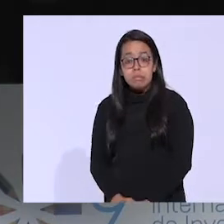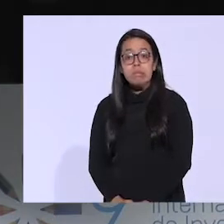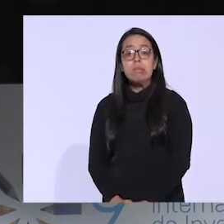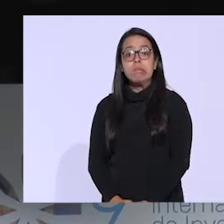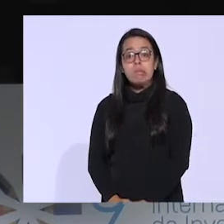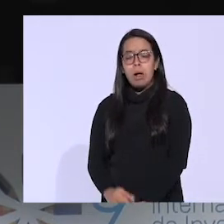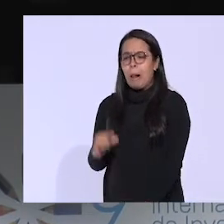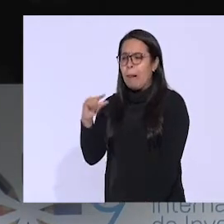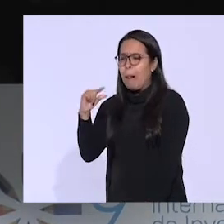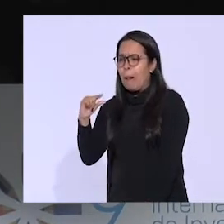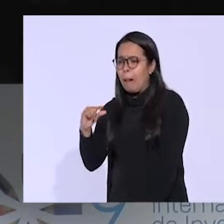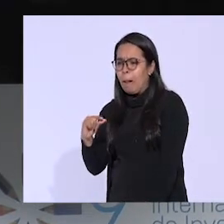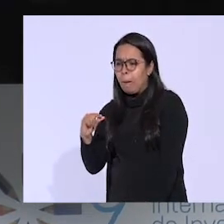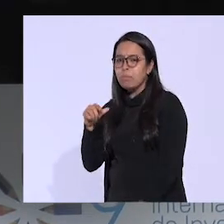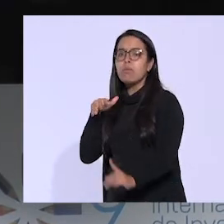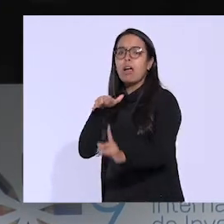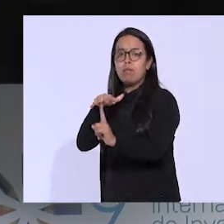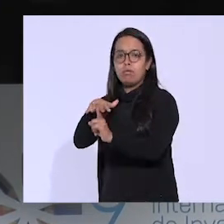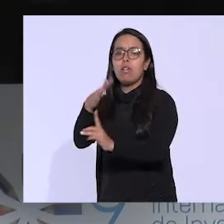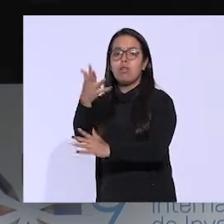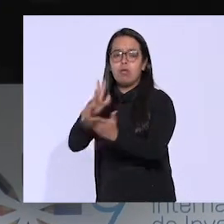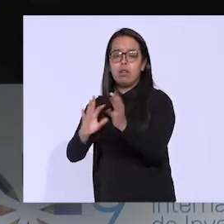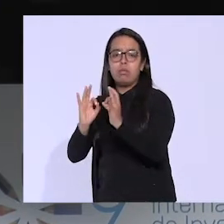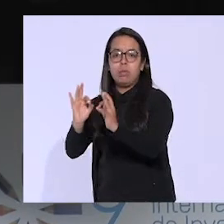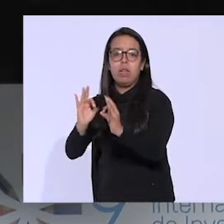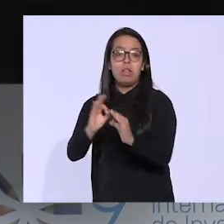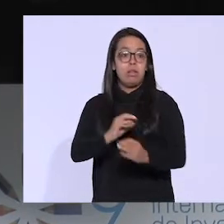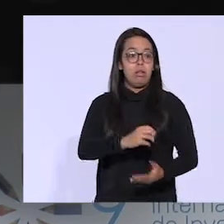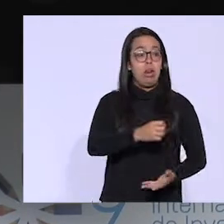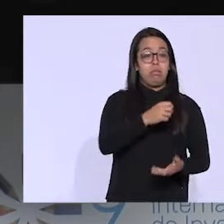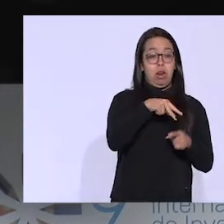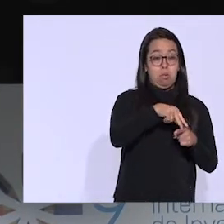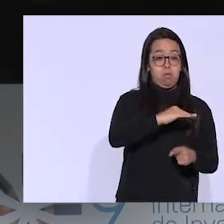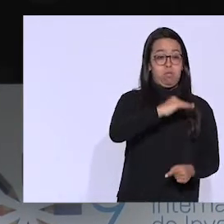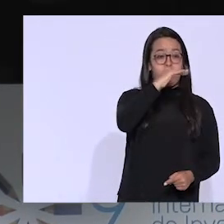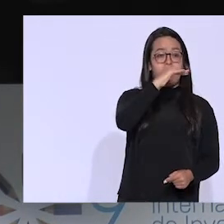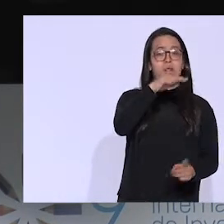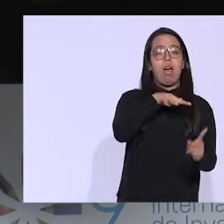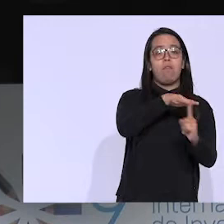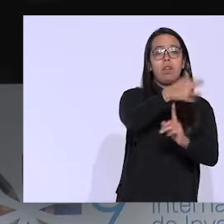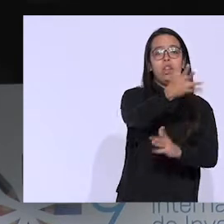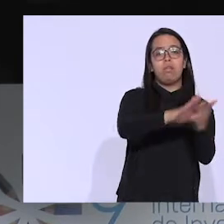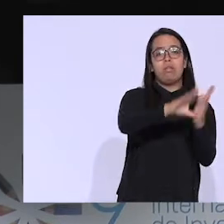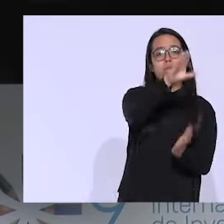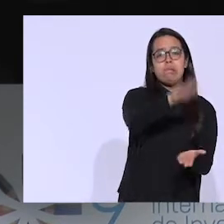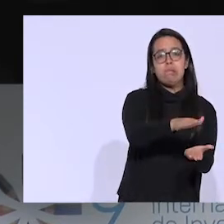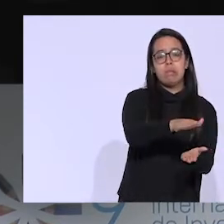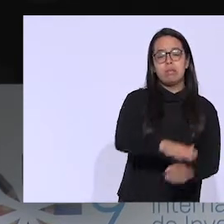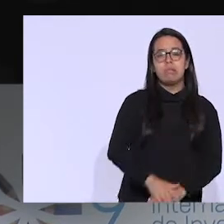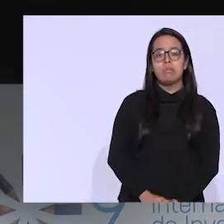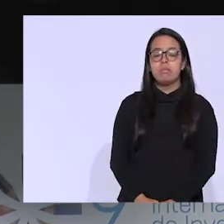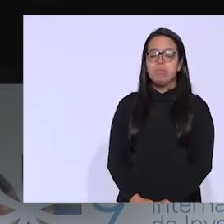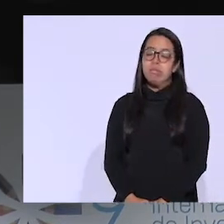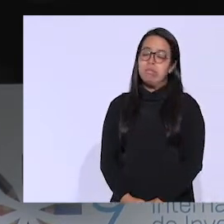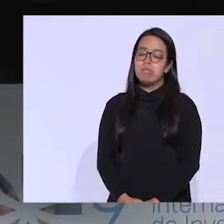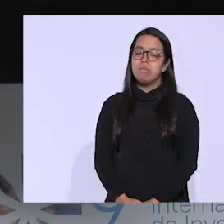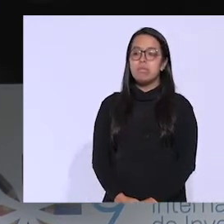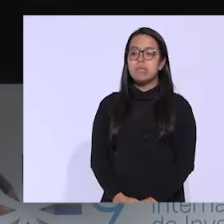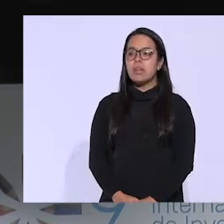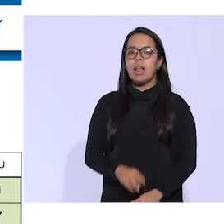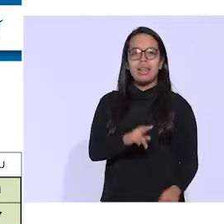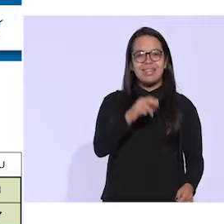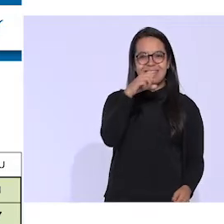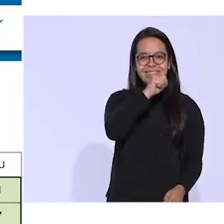Bueno, una vez contado de manera descriptiva y de manera agregada los países, la relación que